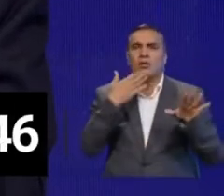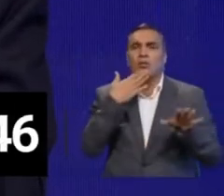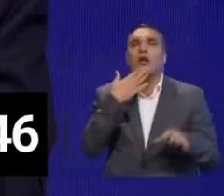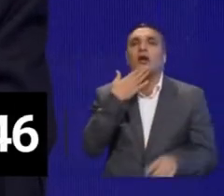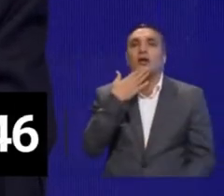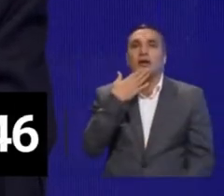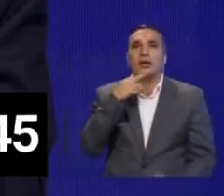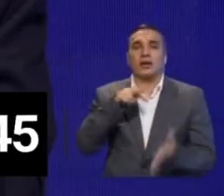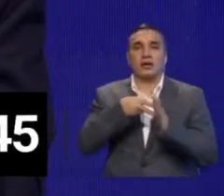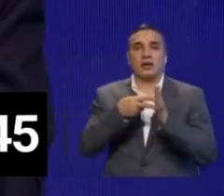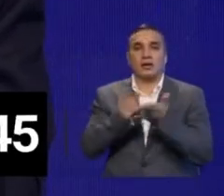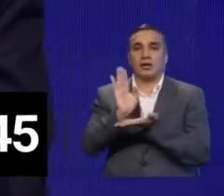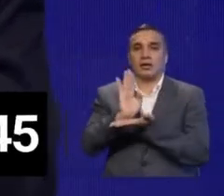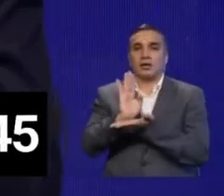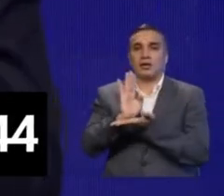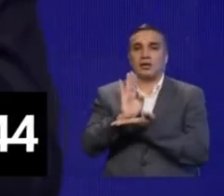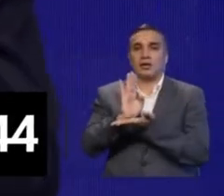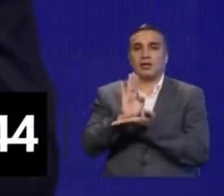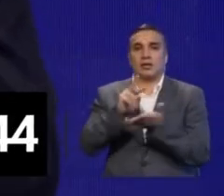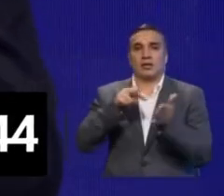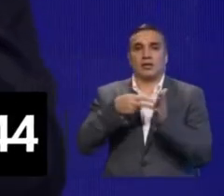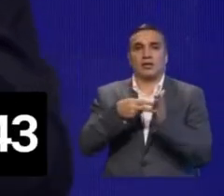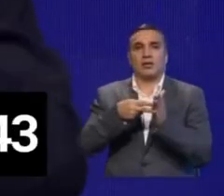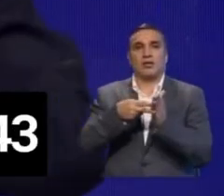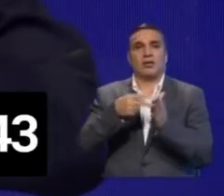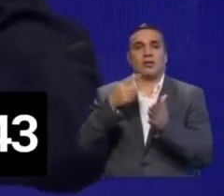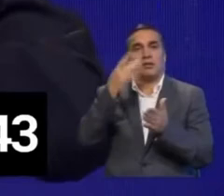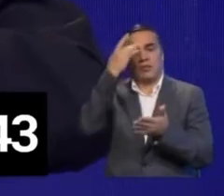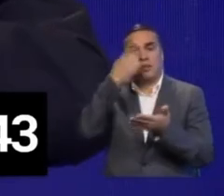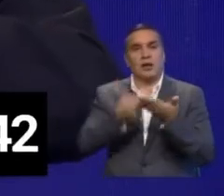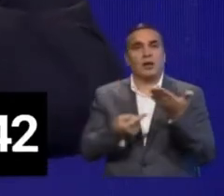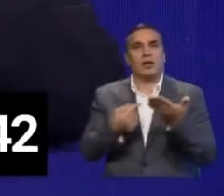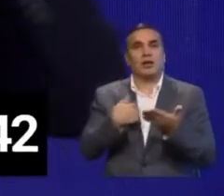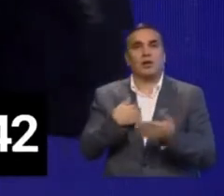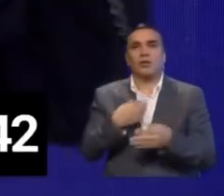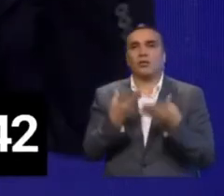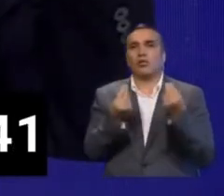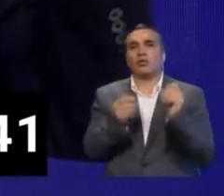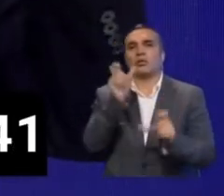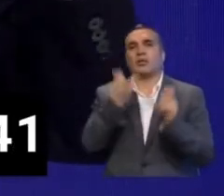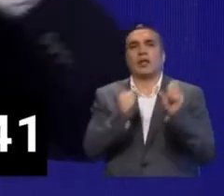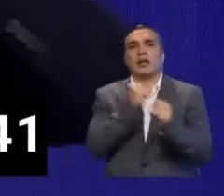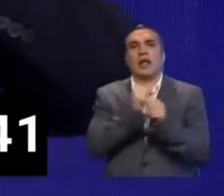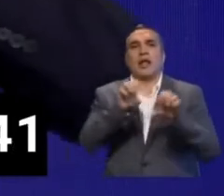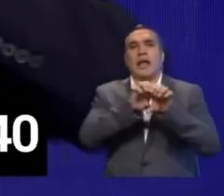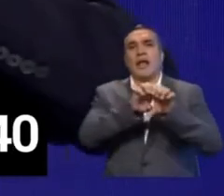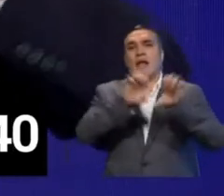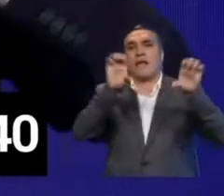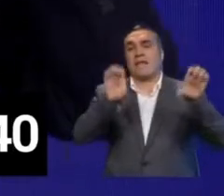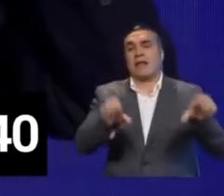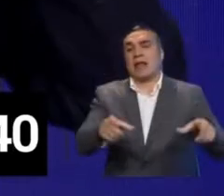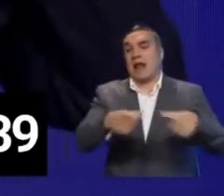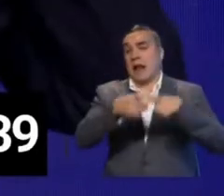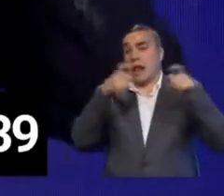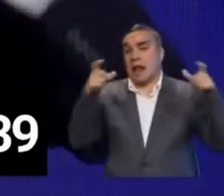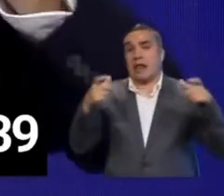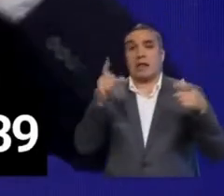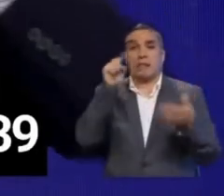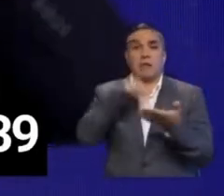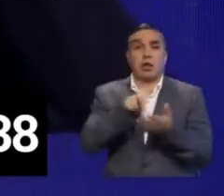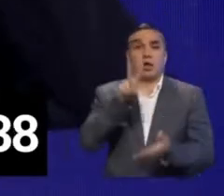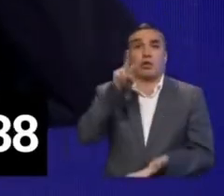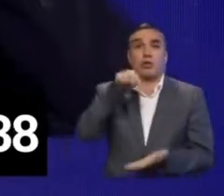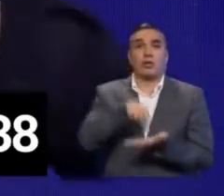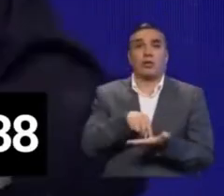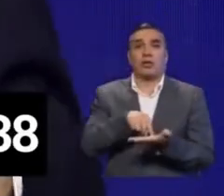que la seguridad social iba a constituirse porque iban a haber muchas empresas grandes, 1,000, 2,000